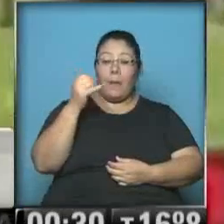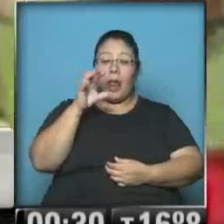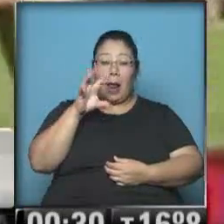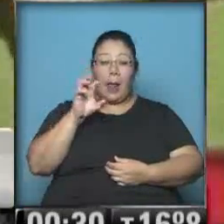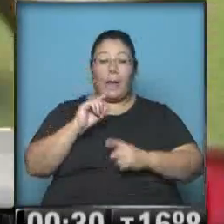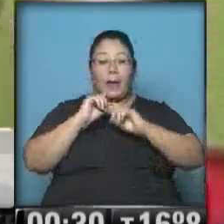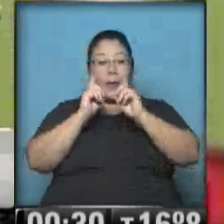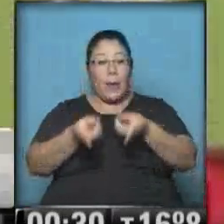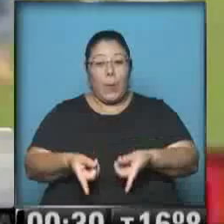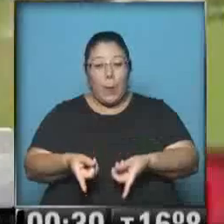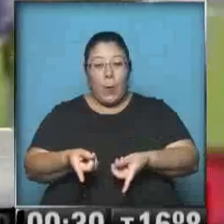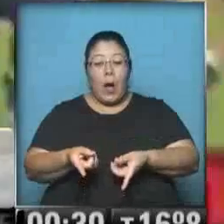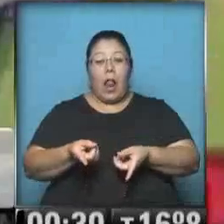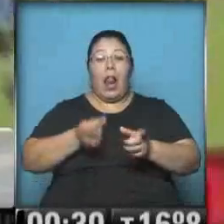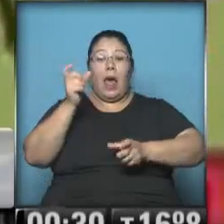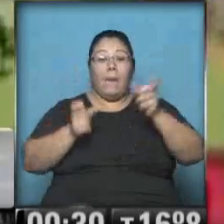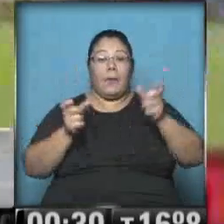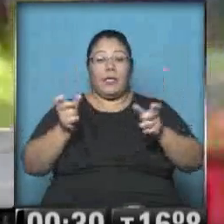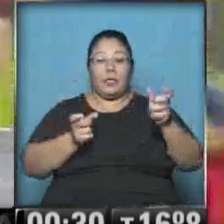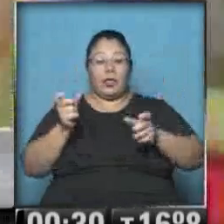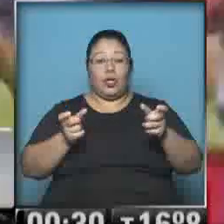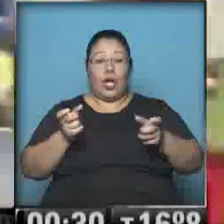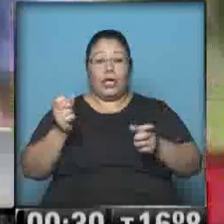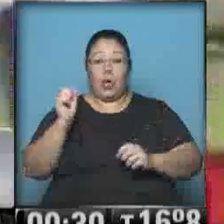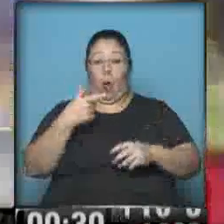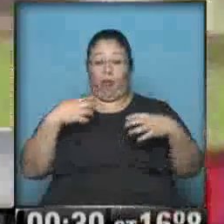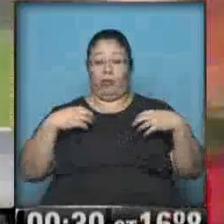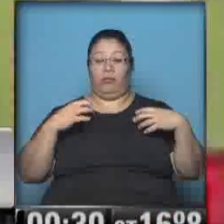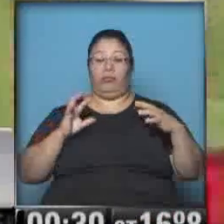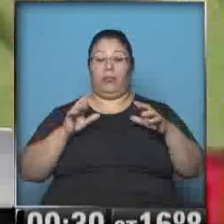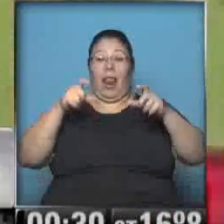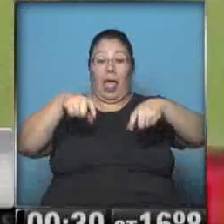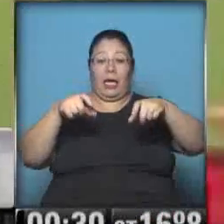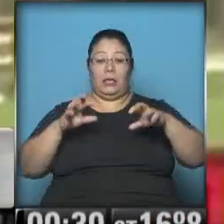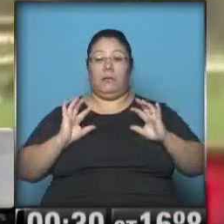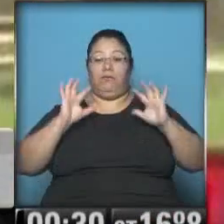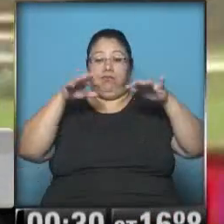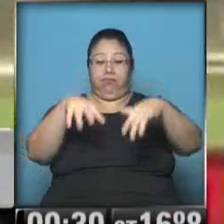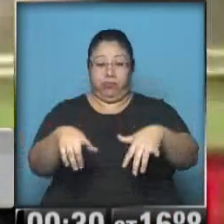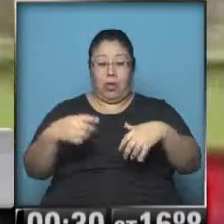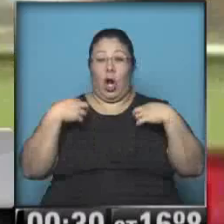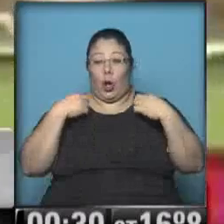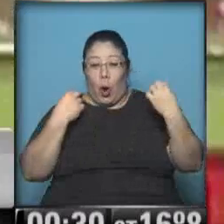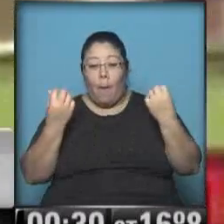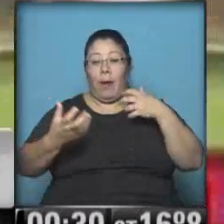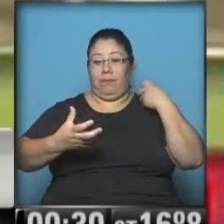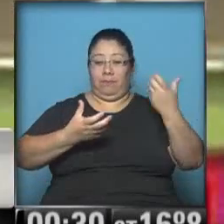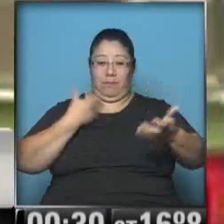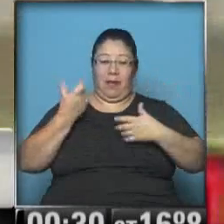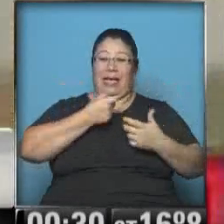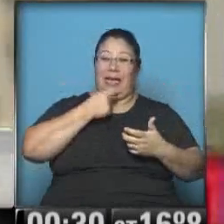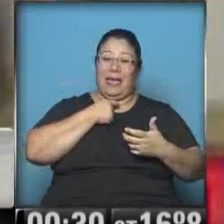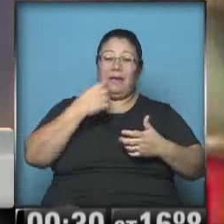de sacarle la ropa a los jugadores para quedarse con algún souvenir de ese ascenso. Y esto es inadmisible. Chicos de la sexta división